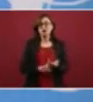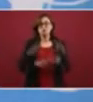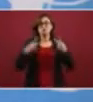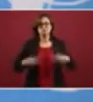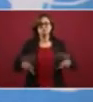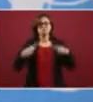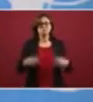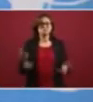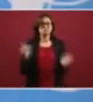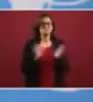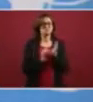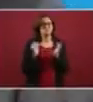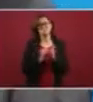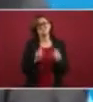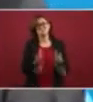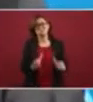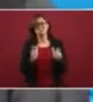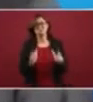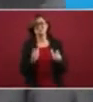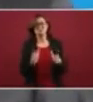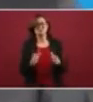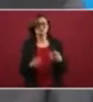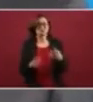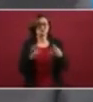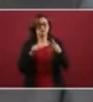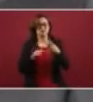solo superado por Estados Unidos,